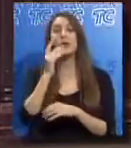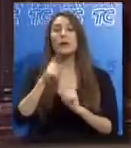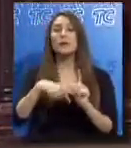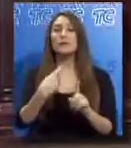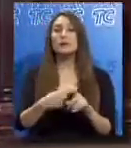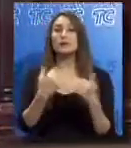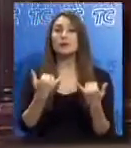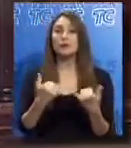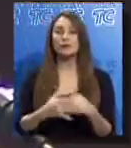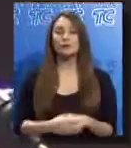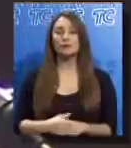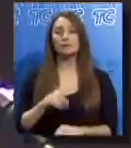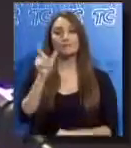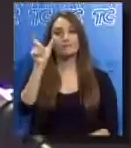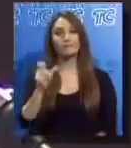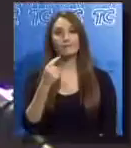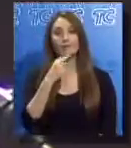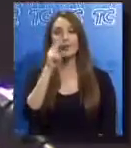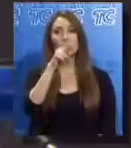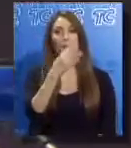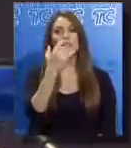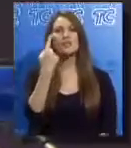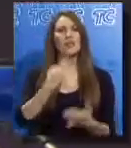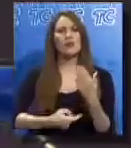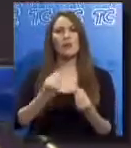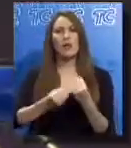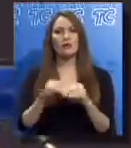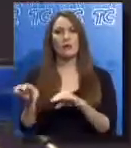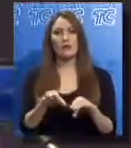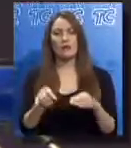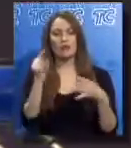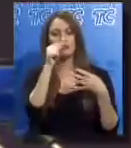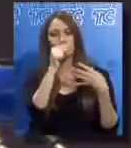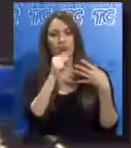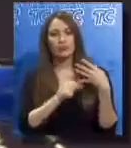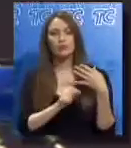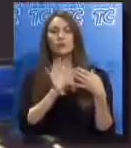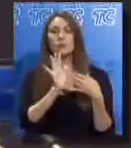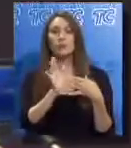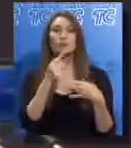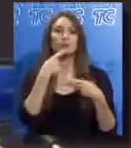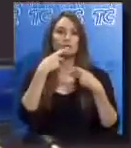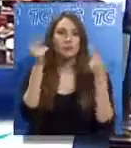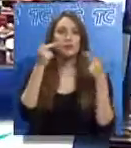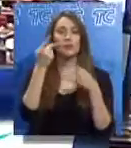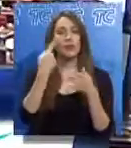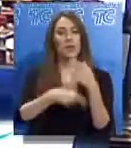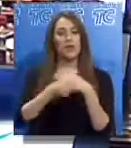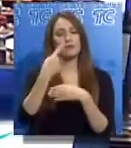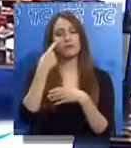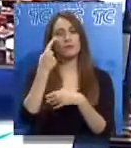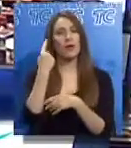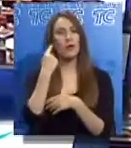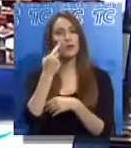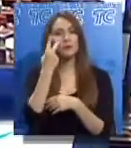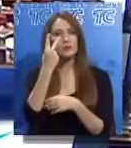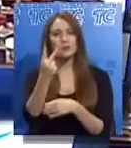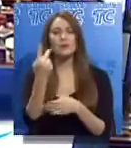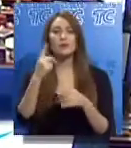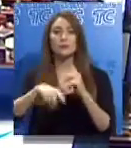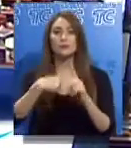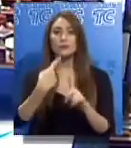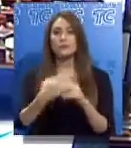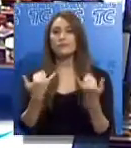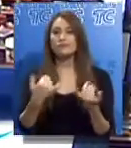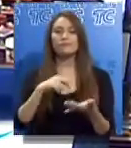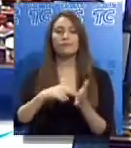el trabajo efectuado por el organismo durante el 2015. Resaltó, por ejemplo, la elaboración de algunos productos audiovisuales y también la conformación de talleres para promover